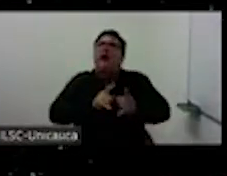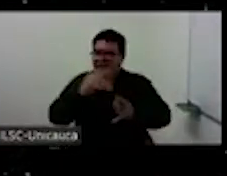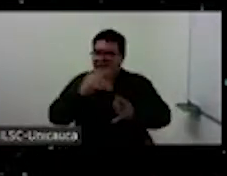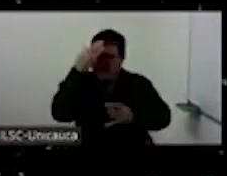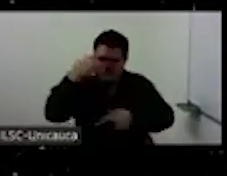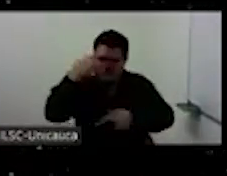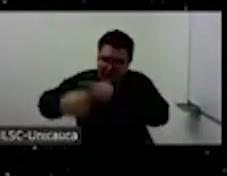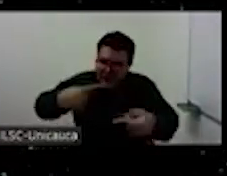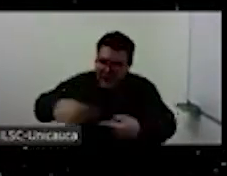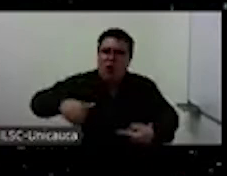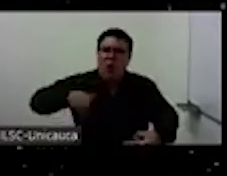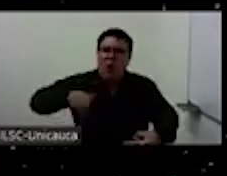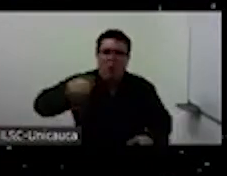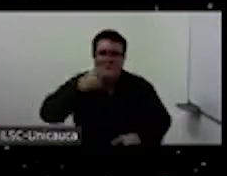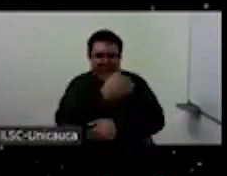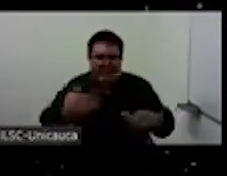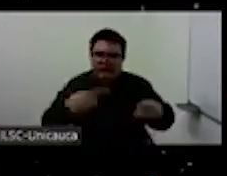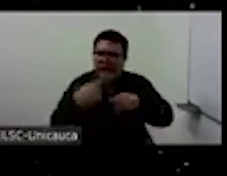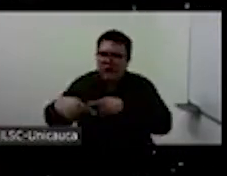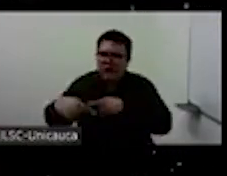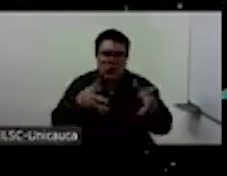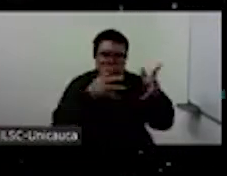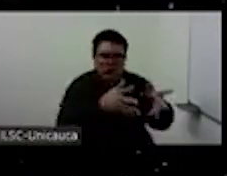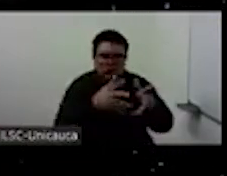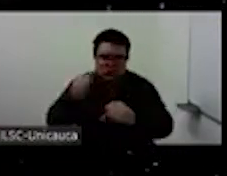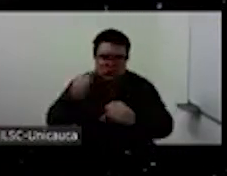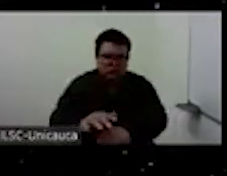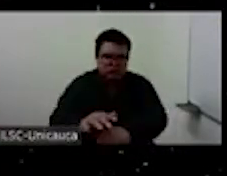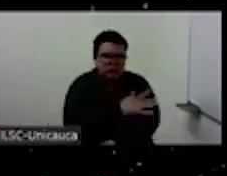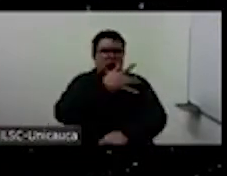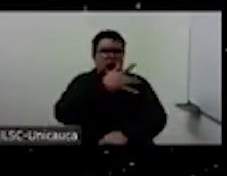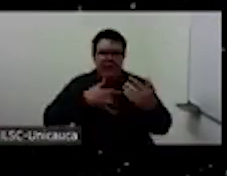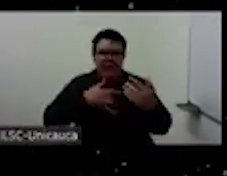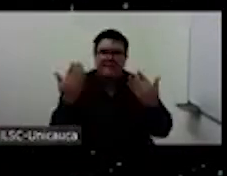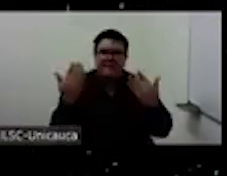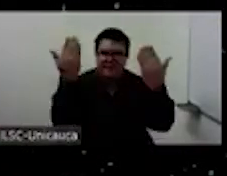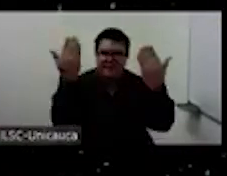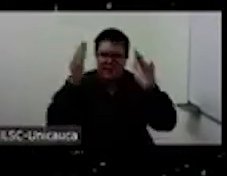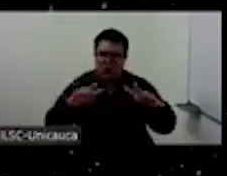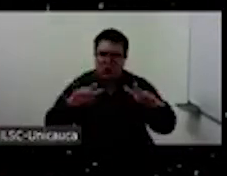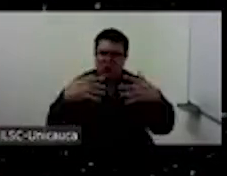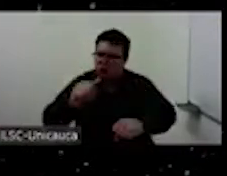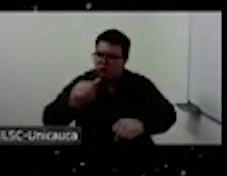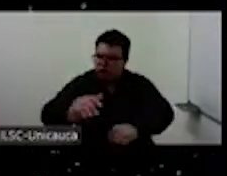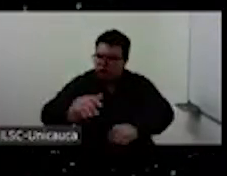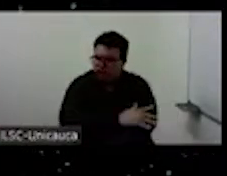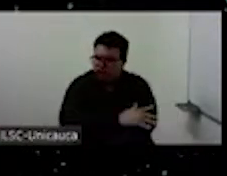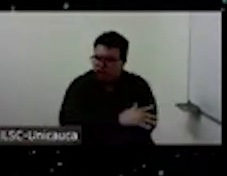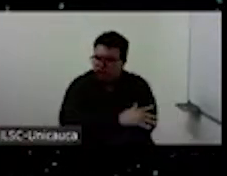generaciones en el ejercicio mismo de mantenerse vivas a lo largo de los años.